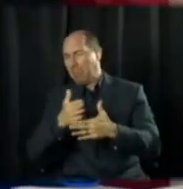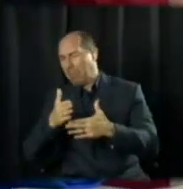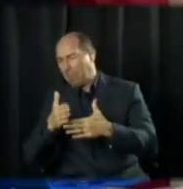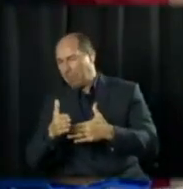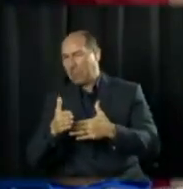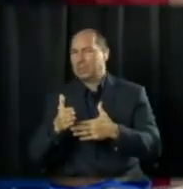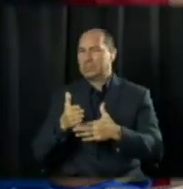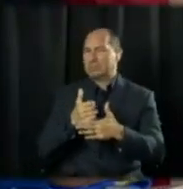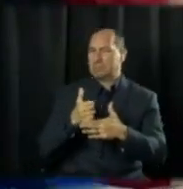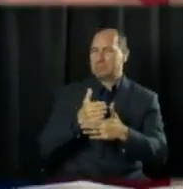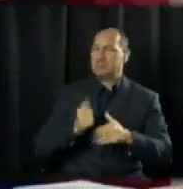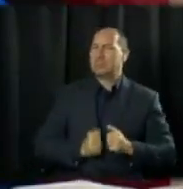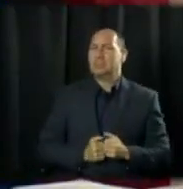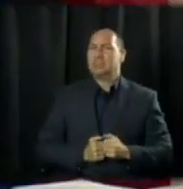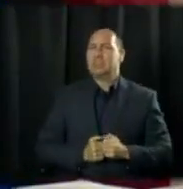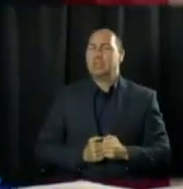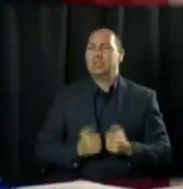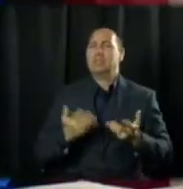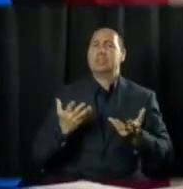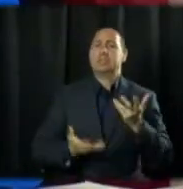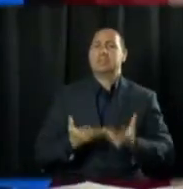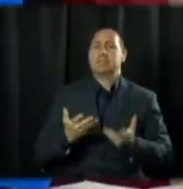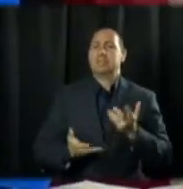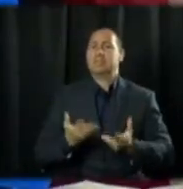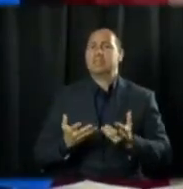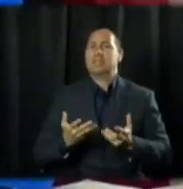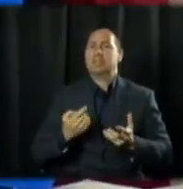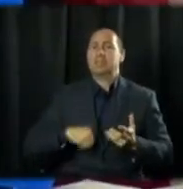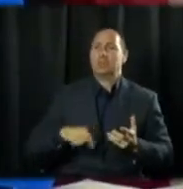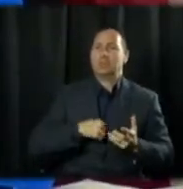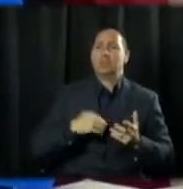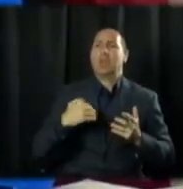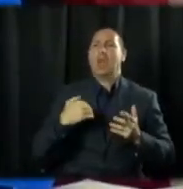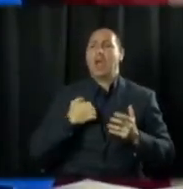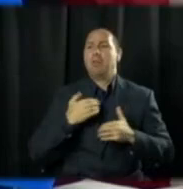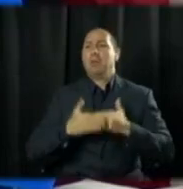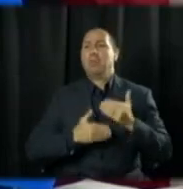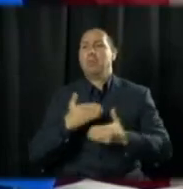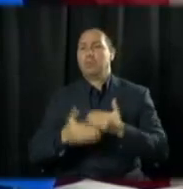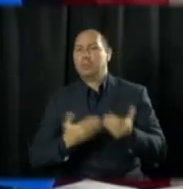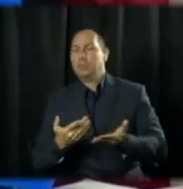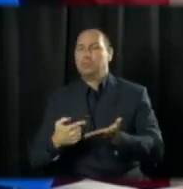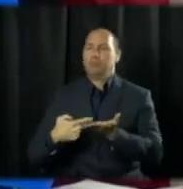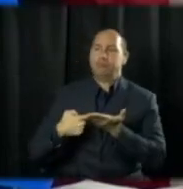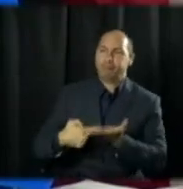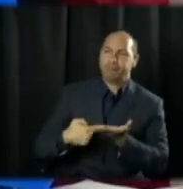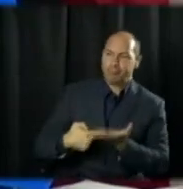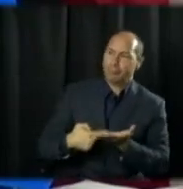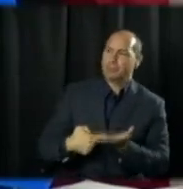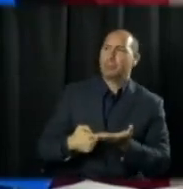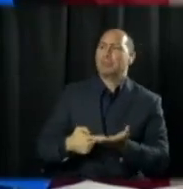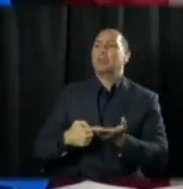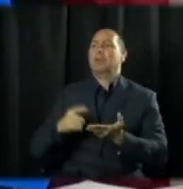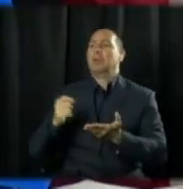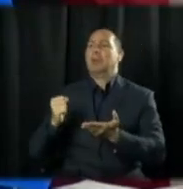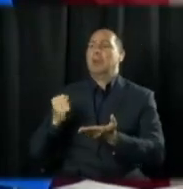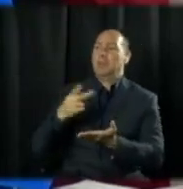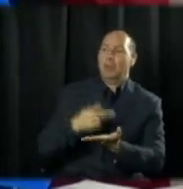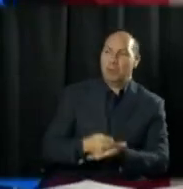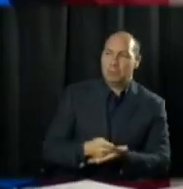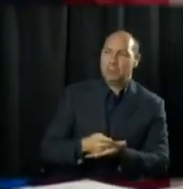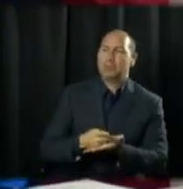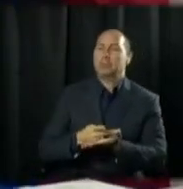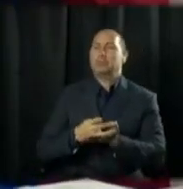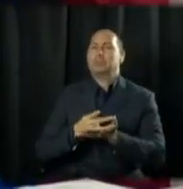se ha completado y en el proceso, en un estado, en una vista, en el porvenir, solicitaciones y todo lo que va a venir, y vistas